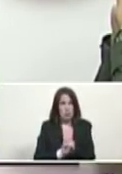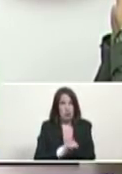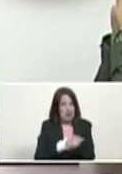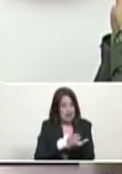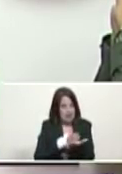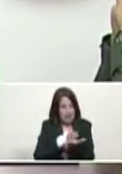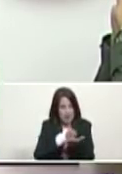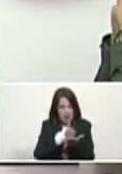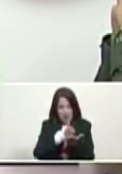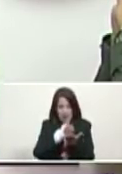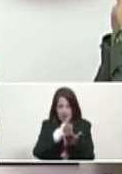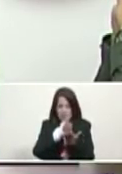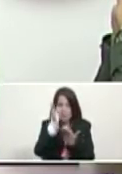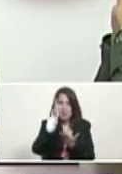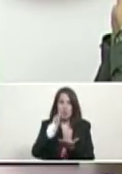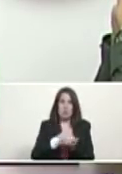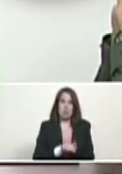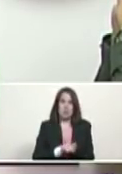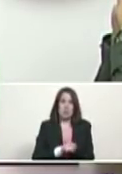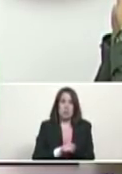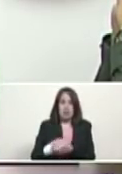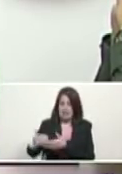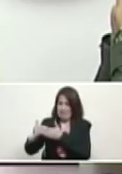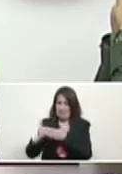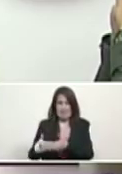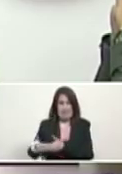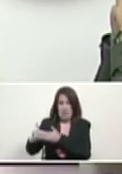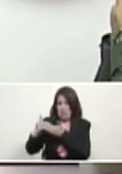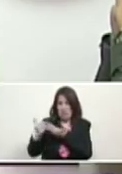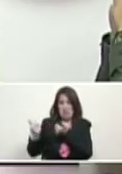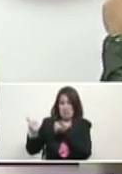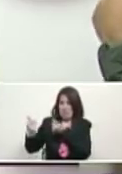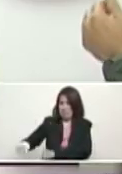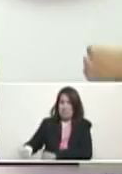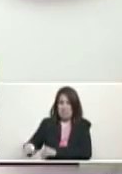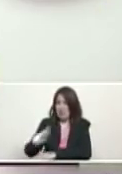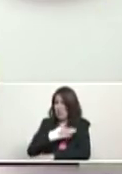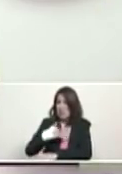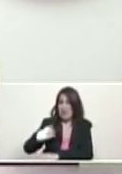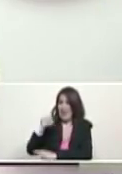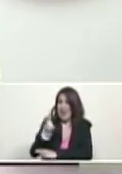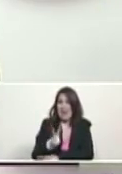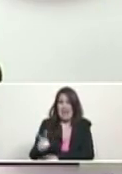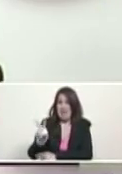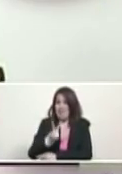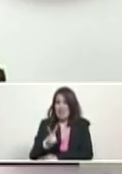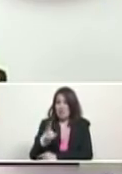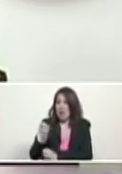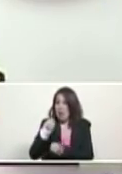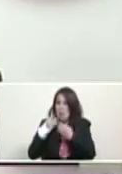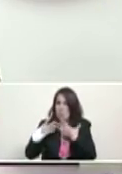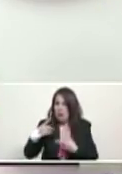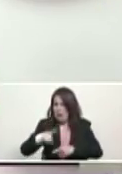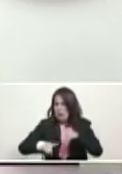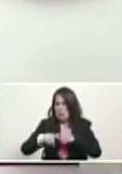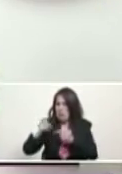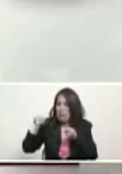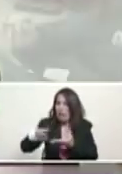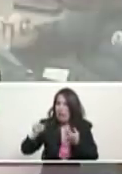camino. El imperialismo norteamericano no quiere nada para Venezuela bueno, no quiere nada bueno para el